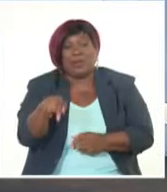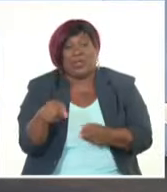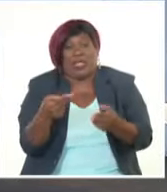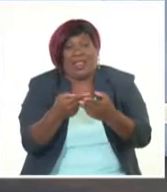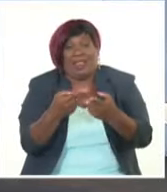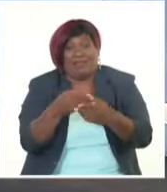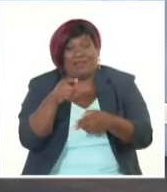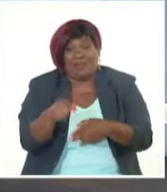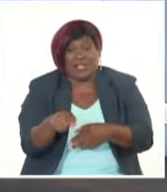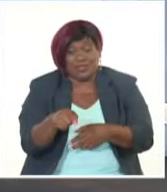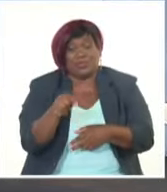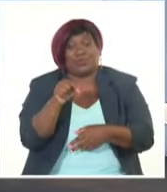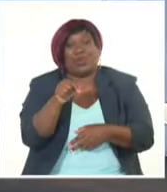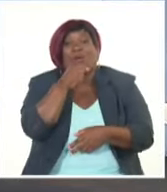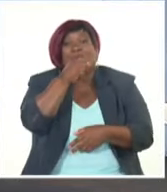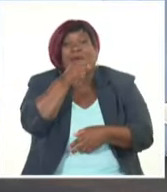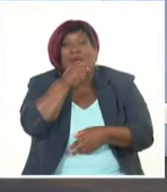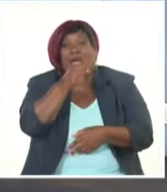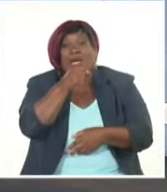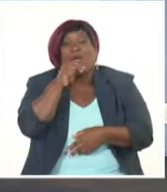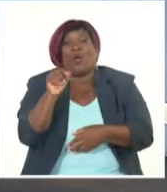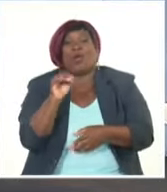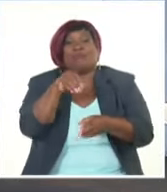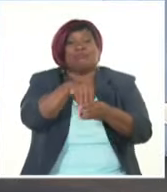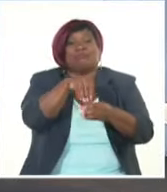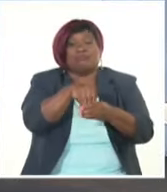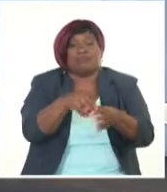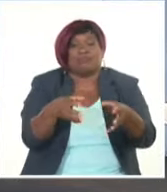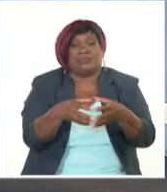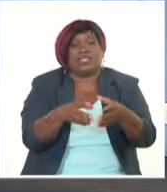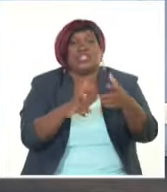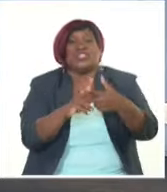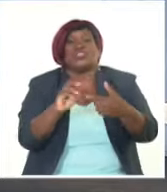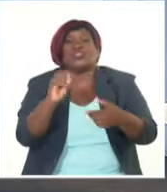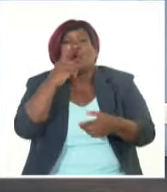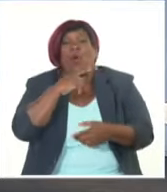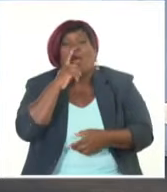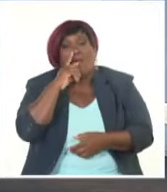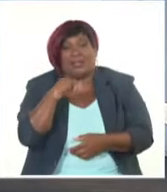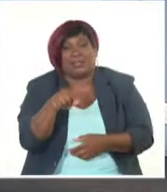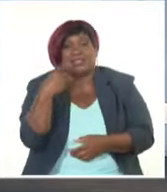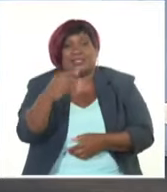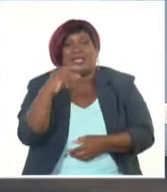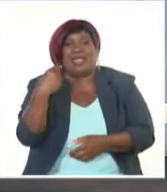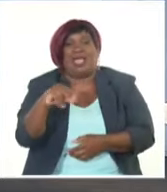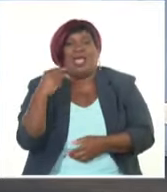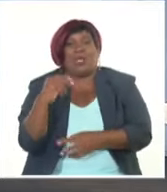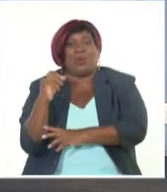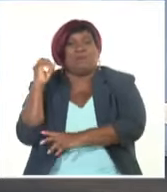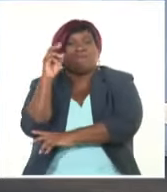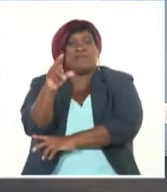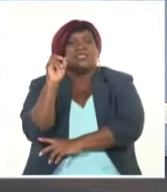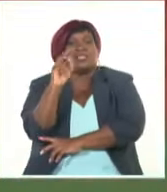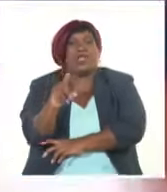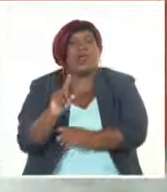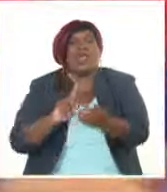Roberto Ramírez conversó con el recién incorporado al equipo Joan Moncada y el entrenador de picheo Pedro Luis